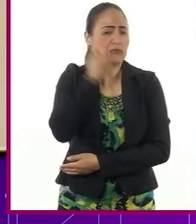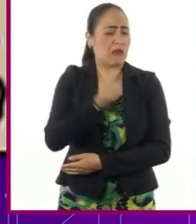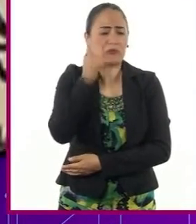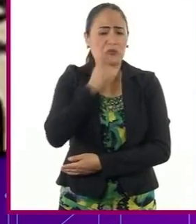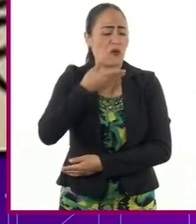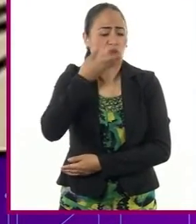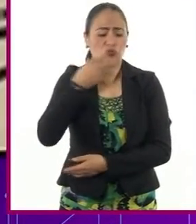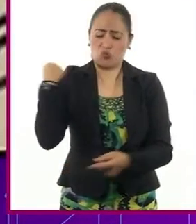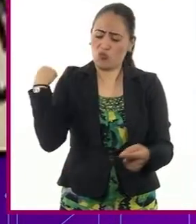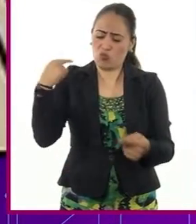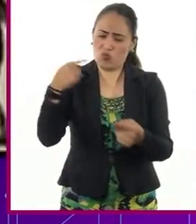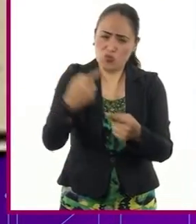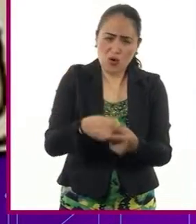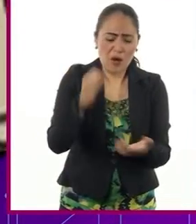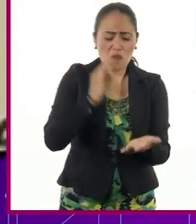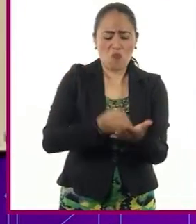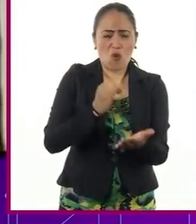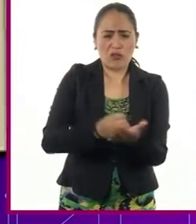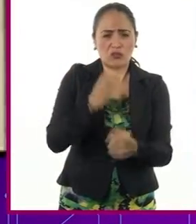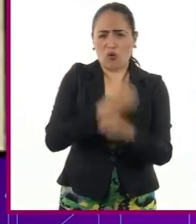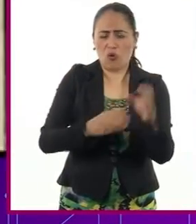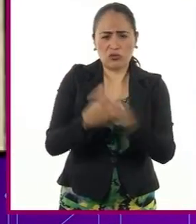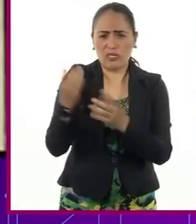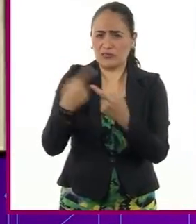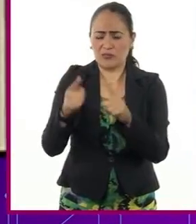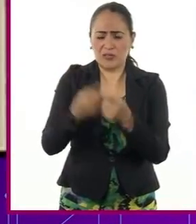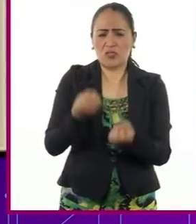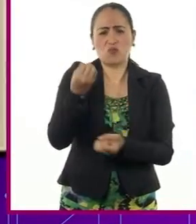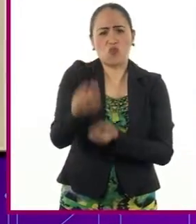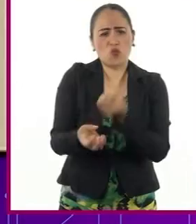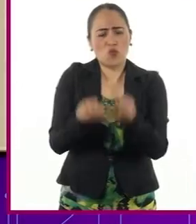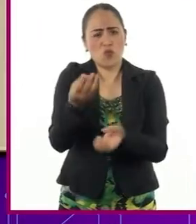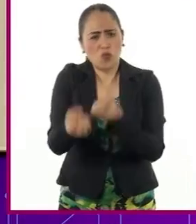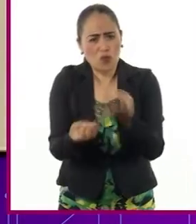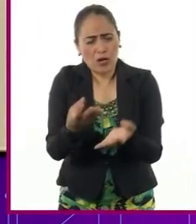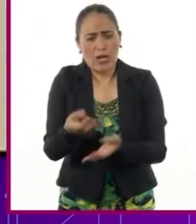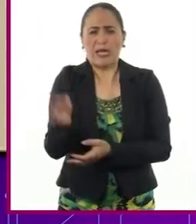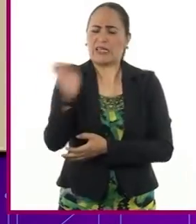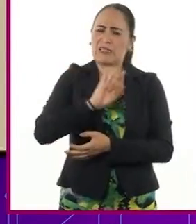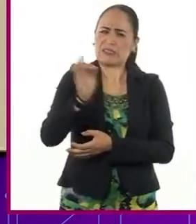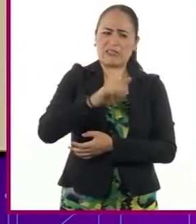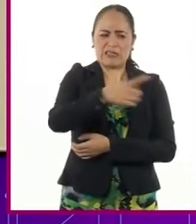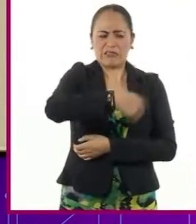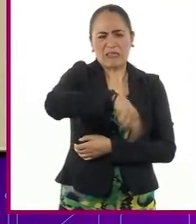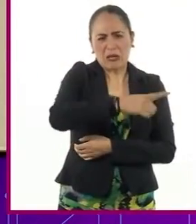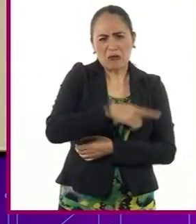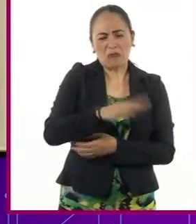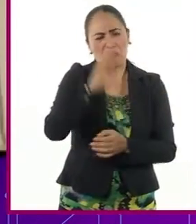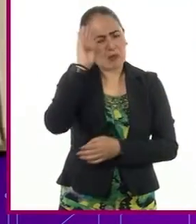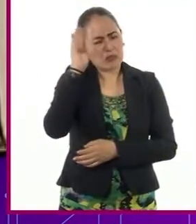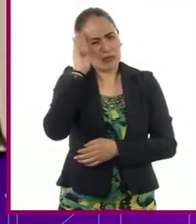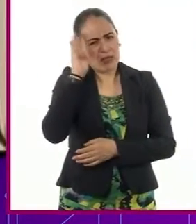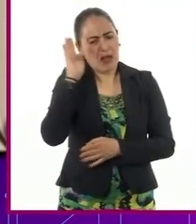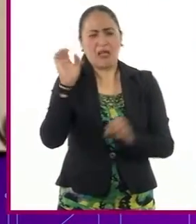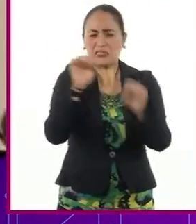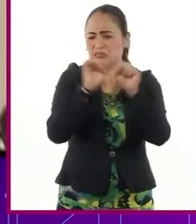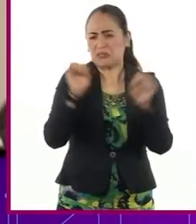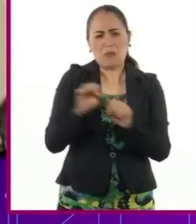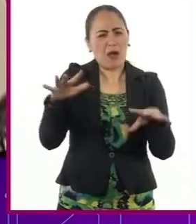en un primer momento los indígenas podían pensar que el sistema no iba a cambiar mucho. Fue